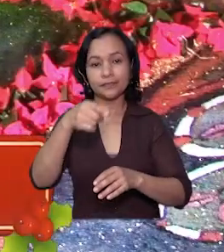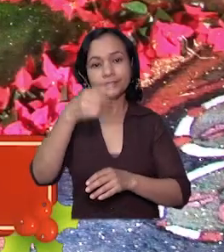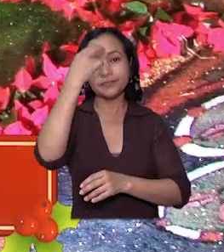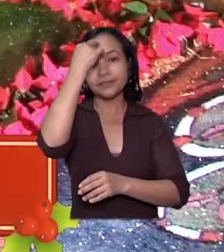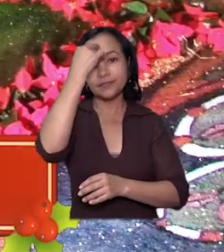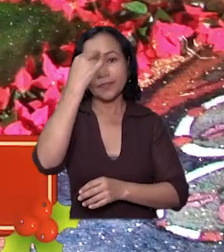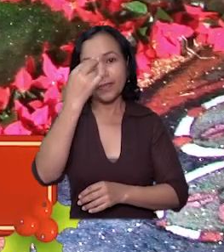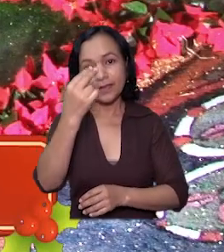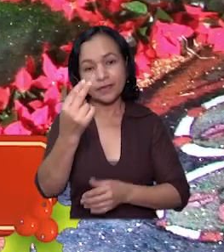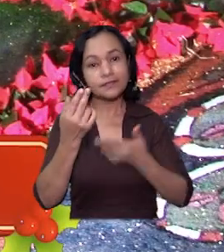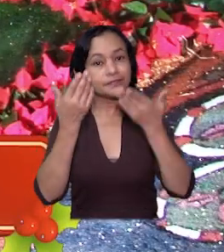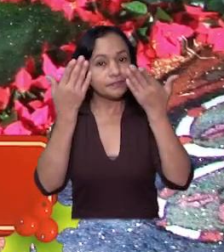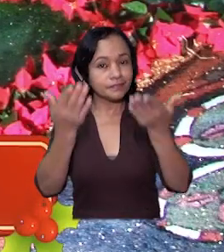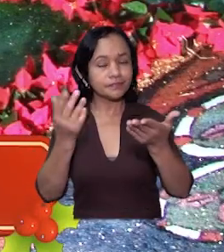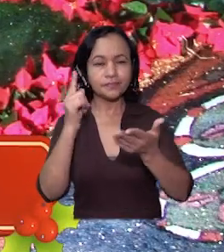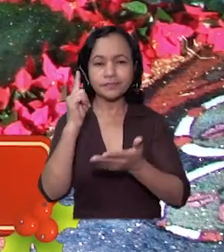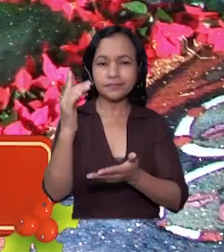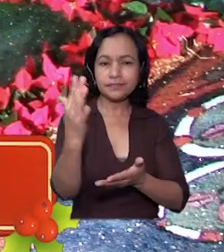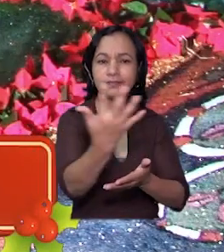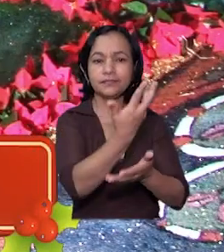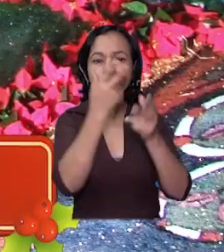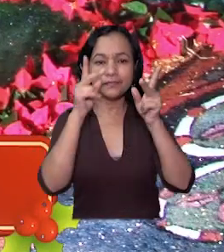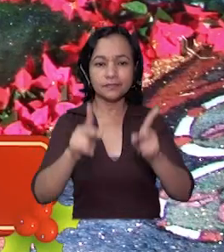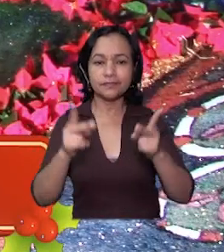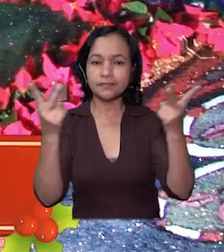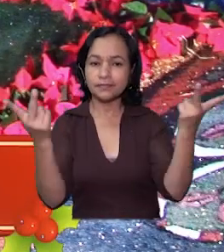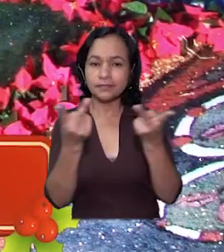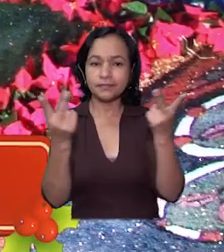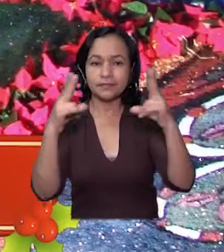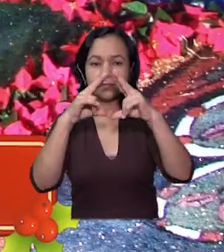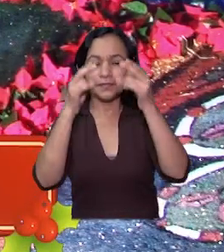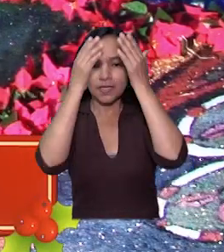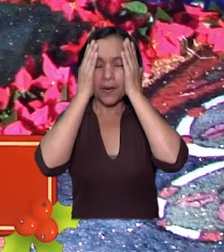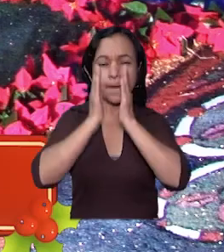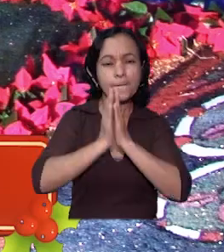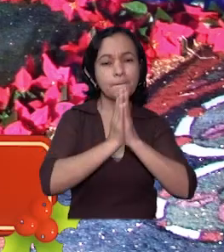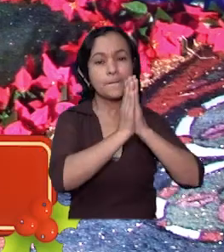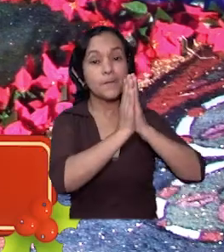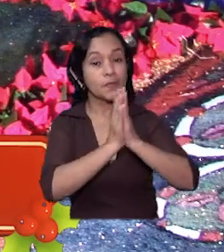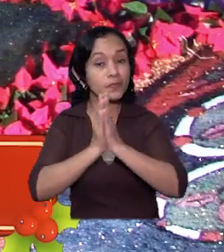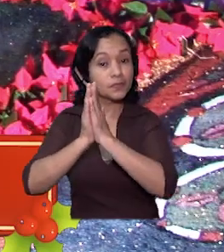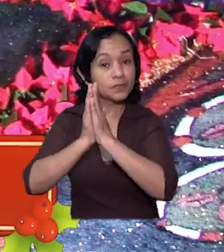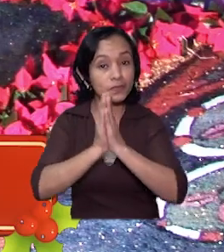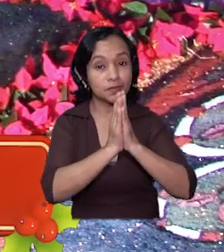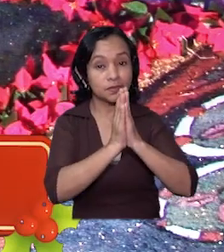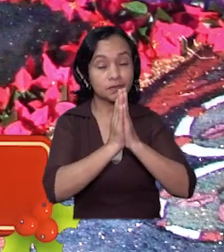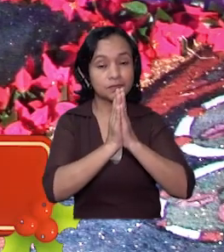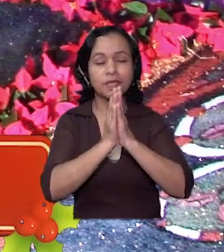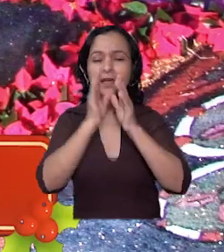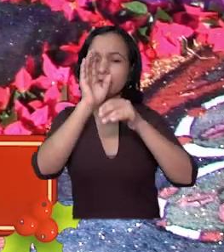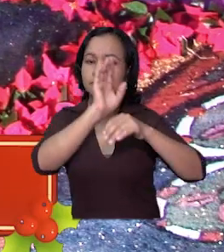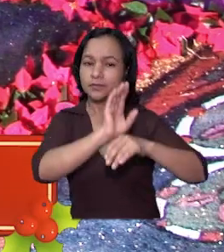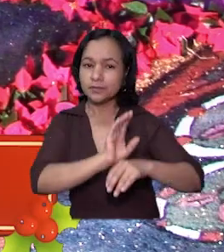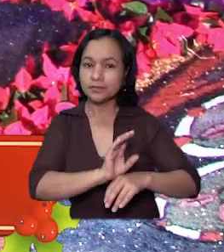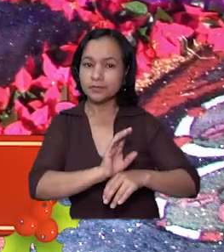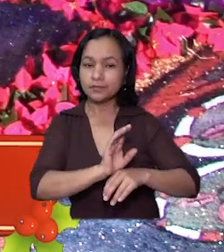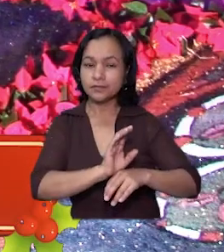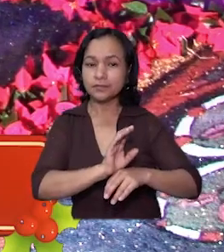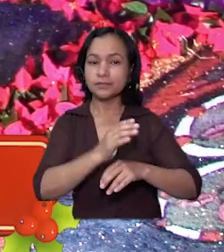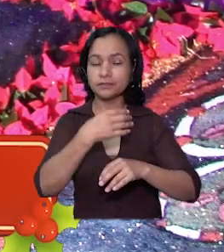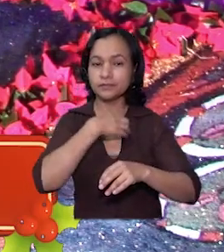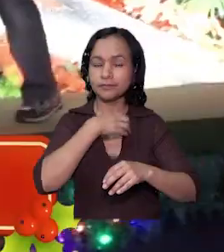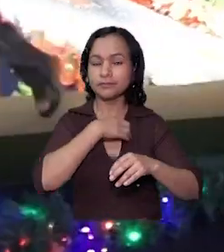homenaje, de este tributo, de todos los nicaragüenses a la Purísima Concepción de María y también a nuestras costumbres, a